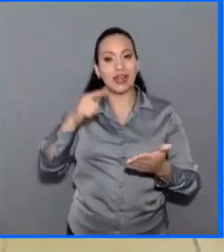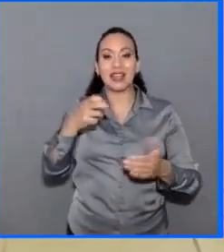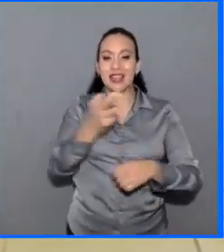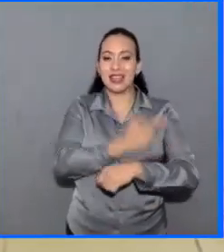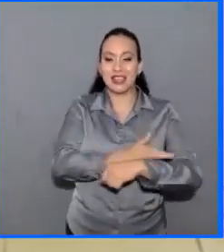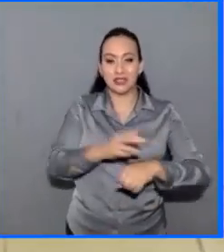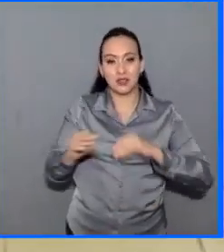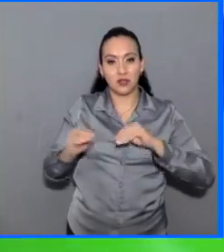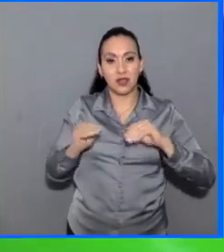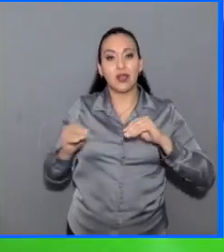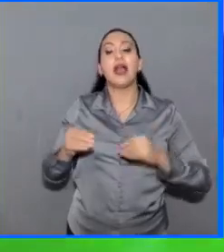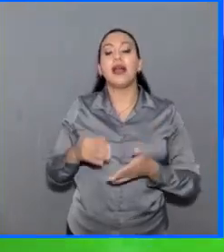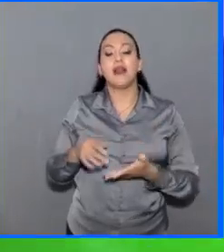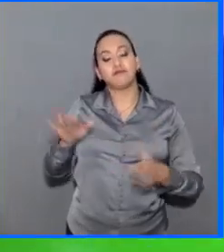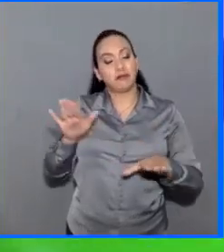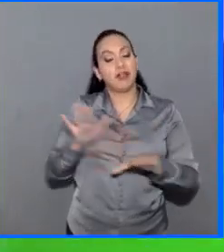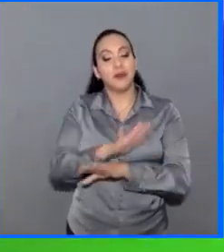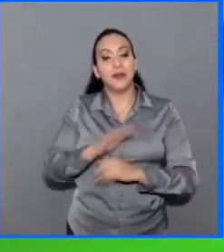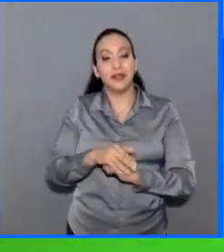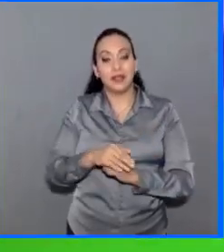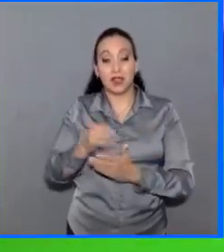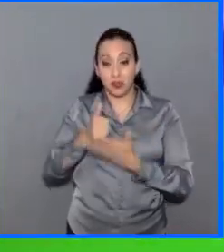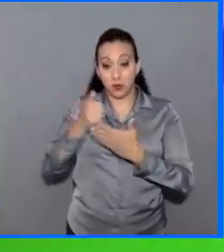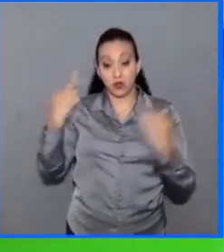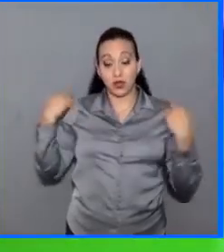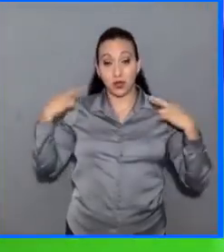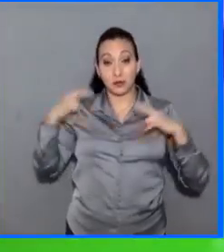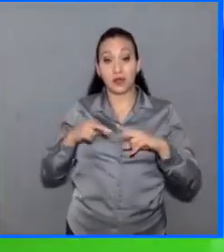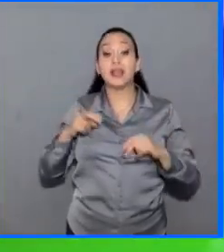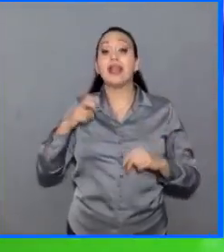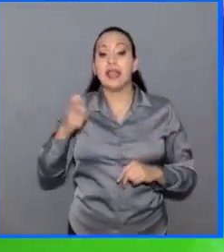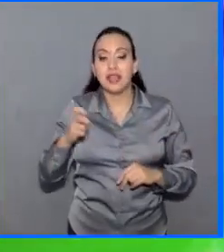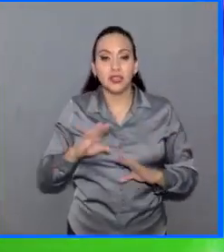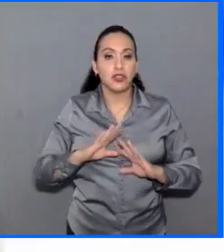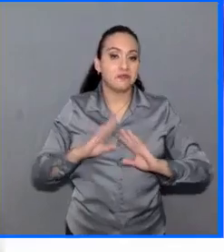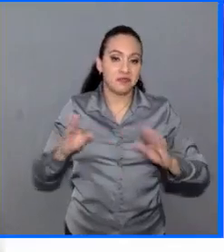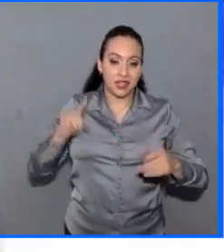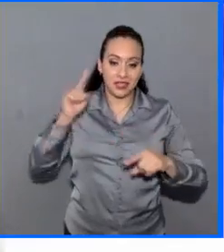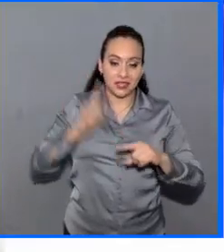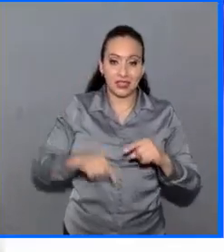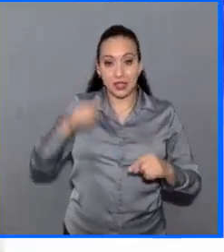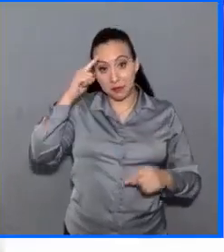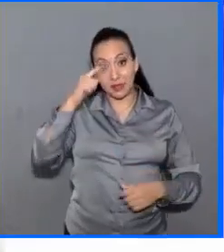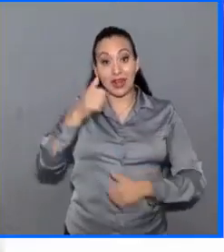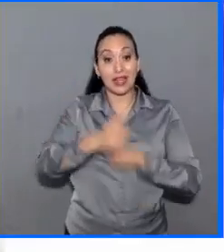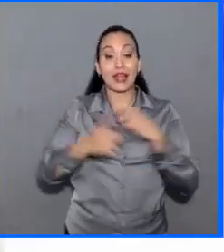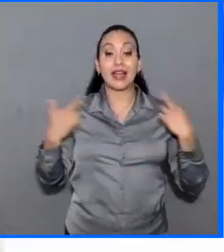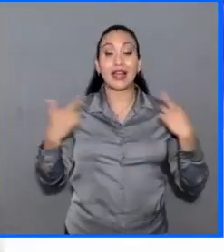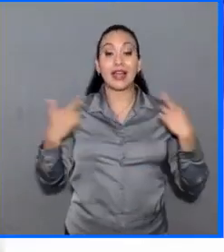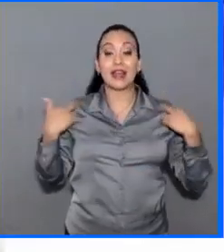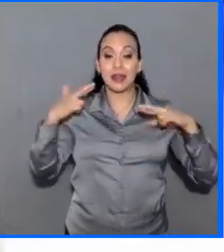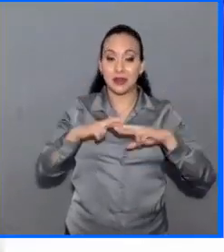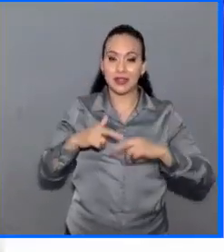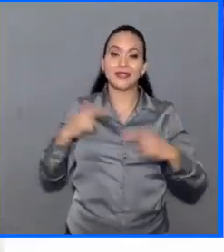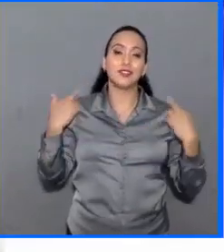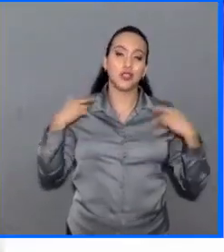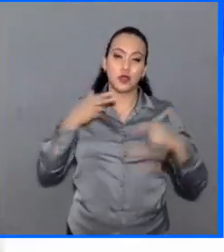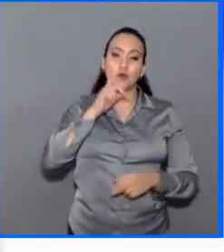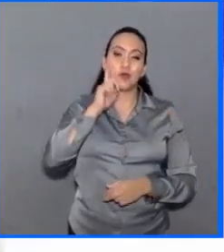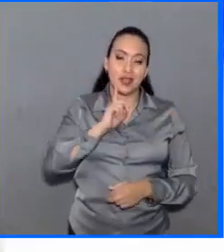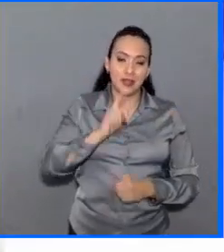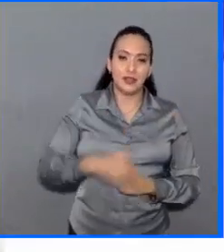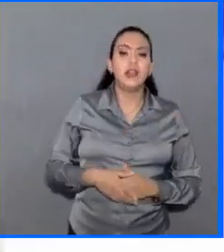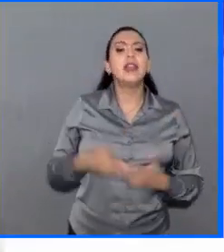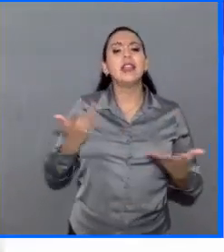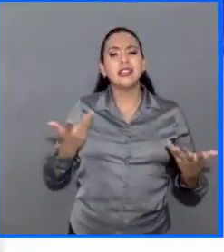los maestros, con lo cual se elimina la unidad de sistema para la carrera de las maestras y los maestros y se construirá una